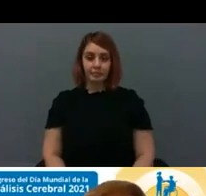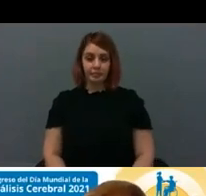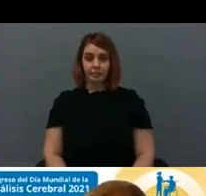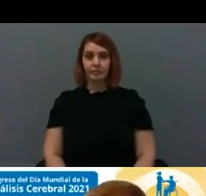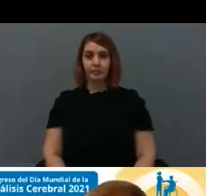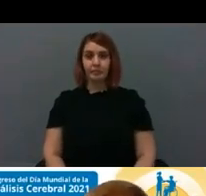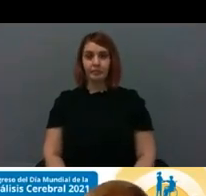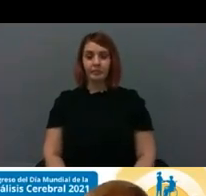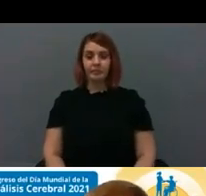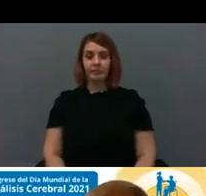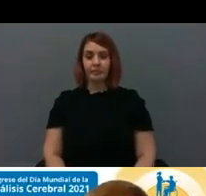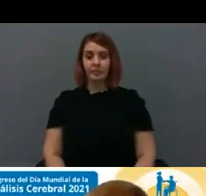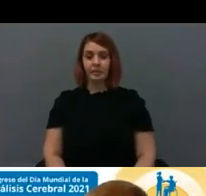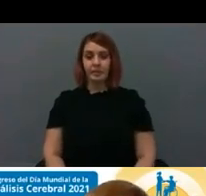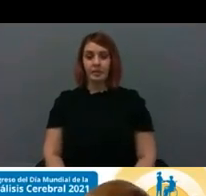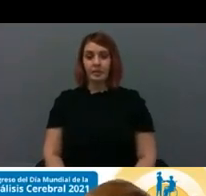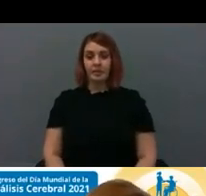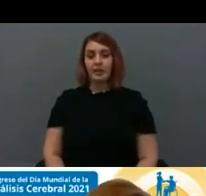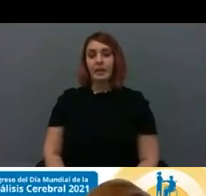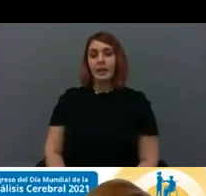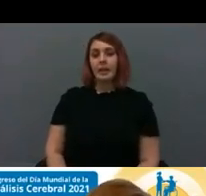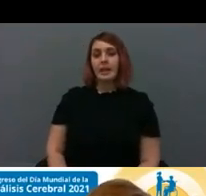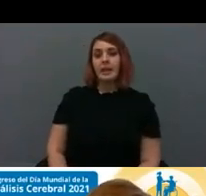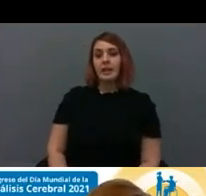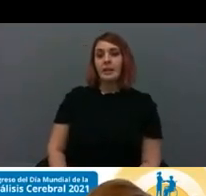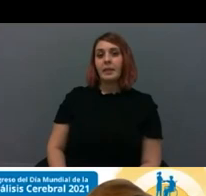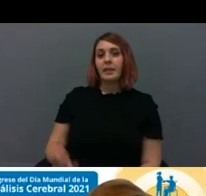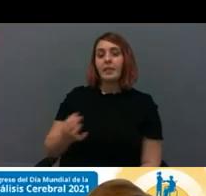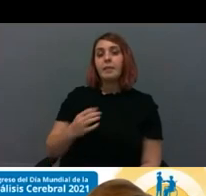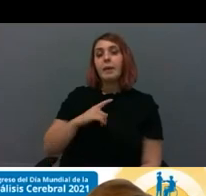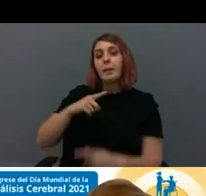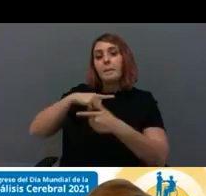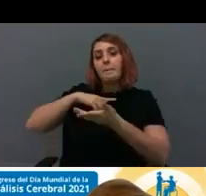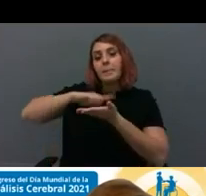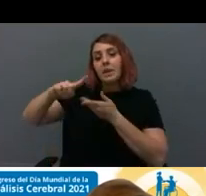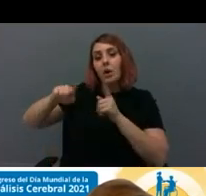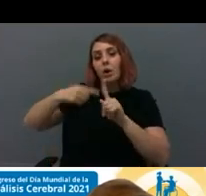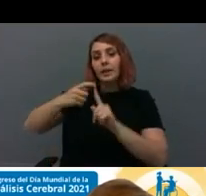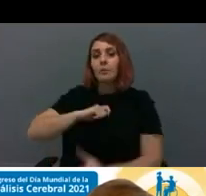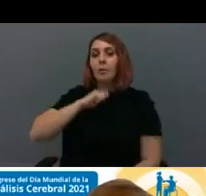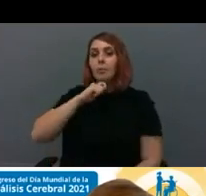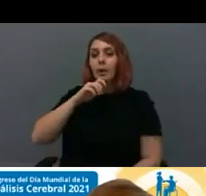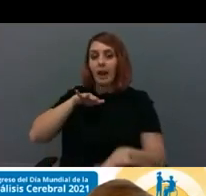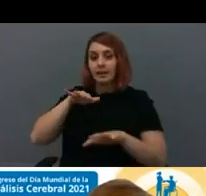Rafael, te he tenido que llegar un mensaje para que puedas encender tu micrófono.